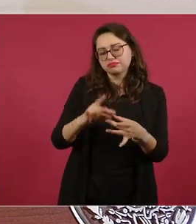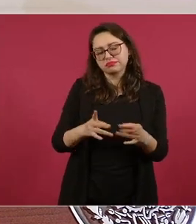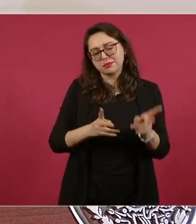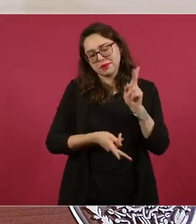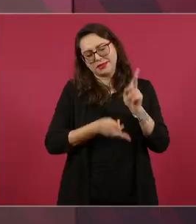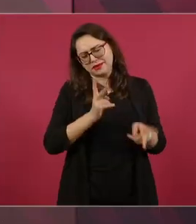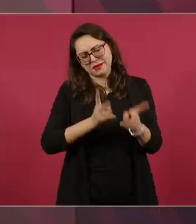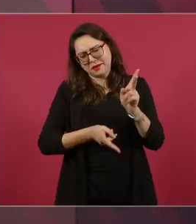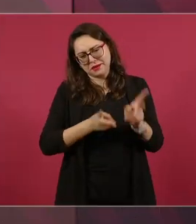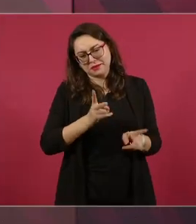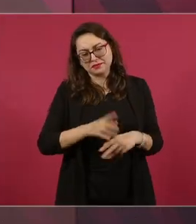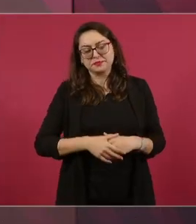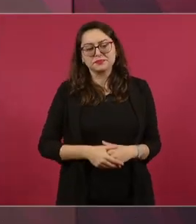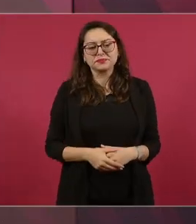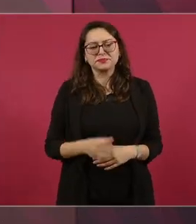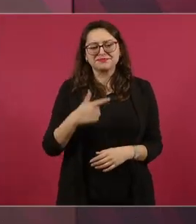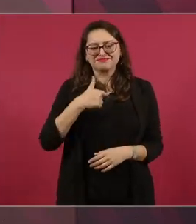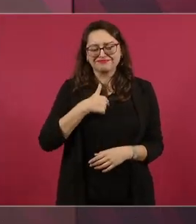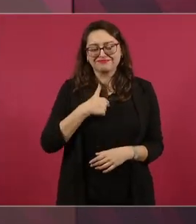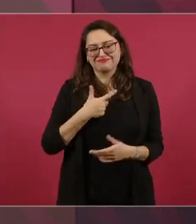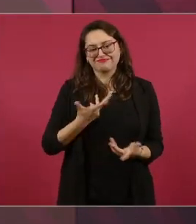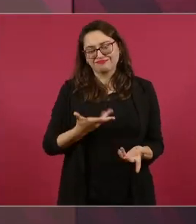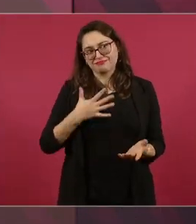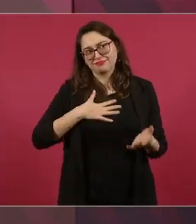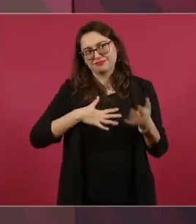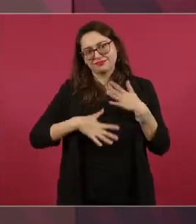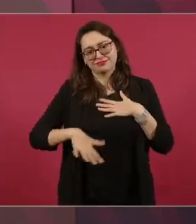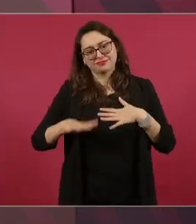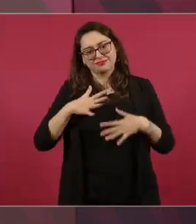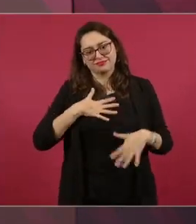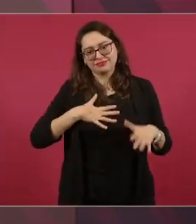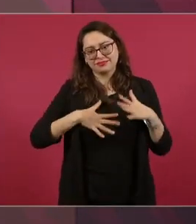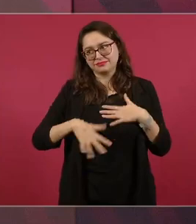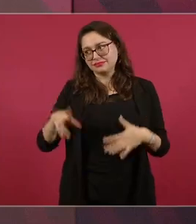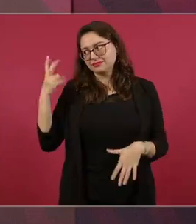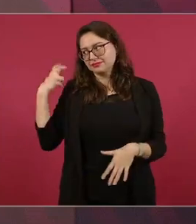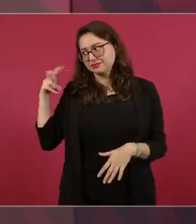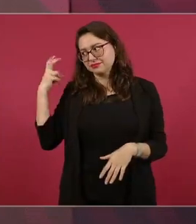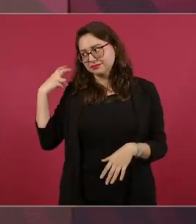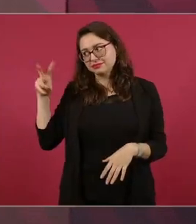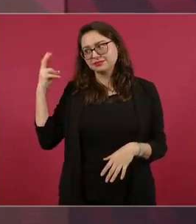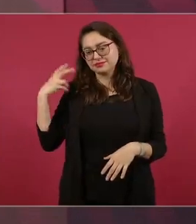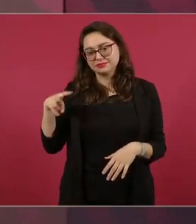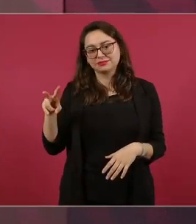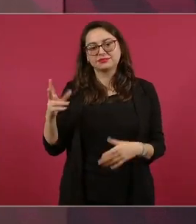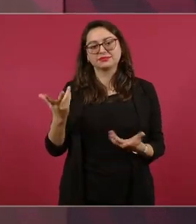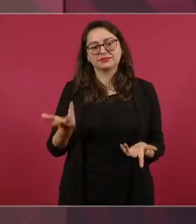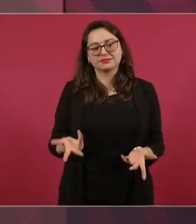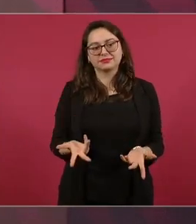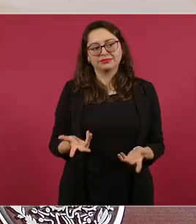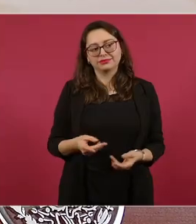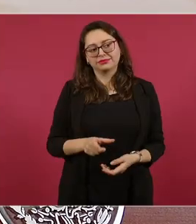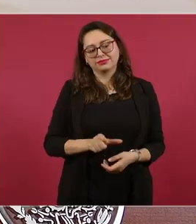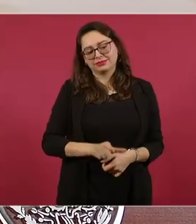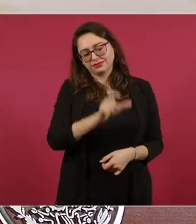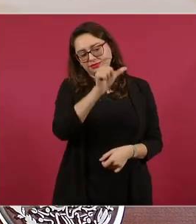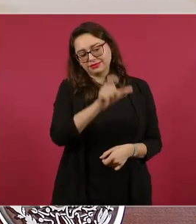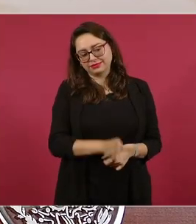Y ya, pues yo cansado también de tantas giras y eso. Y además ya conociendo,